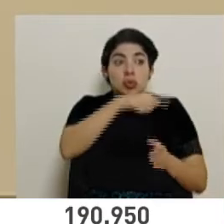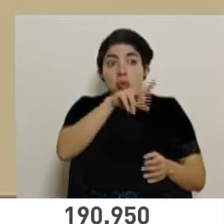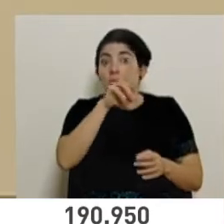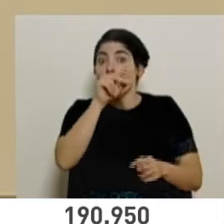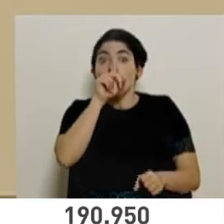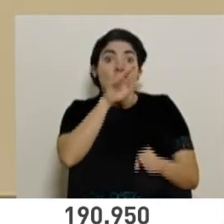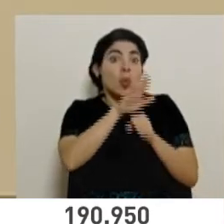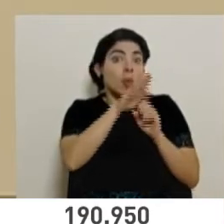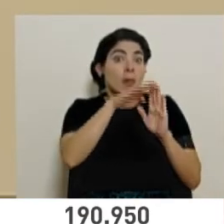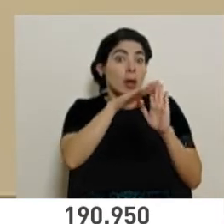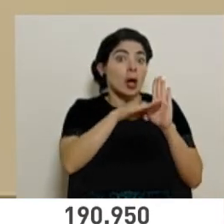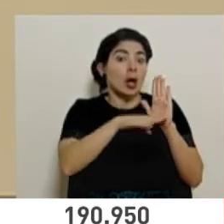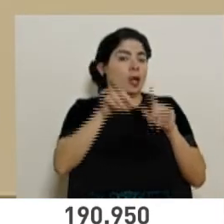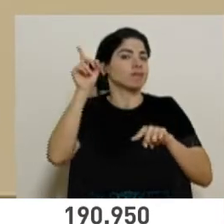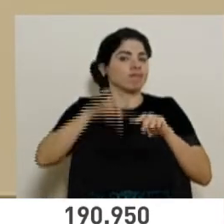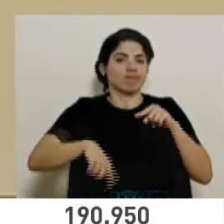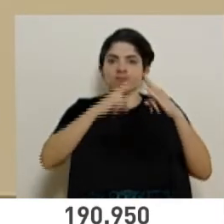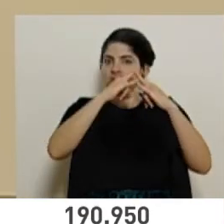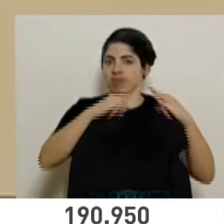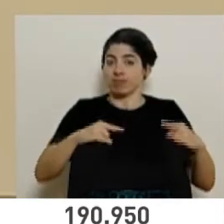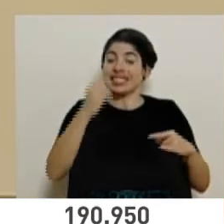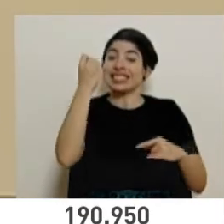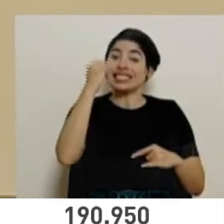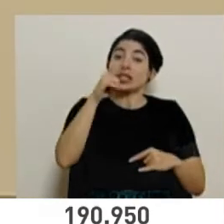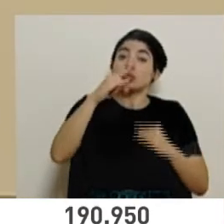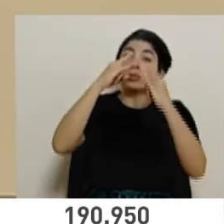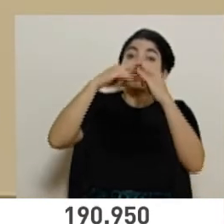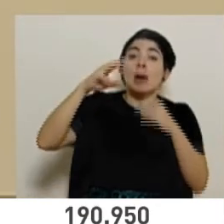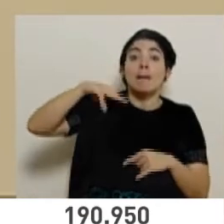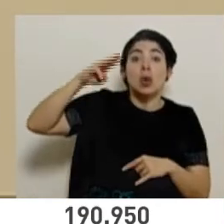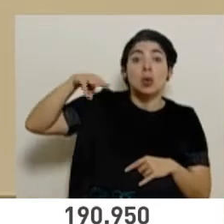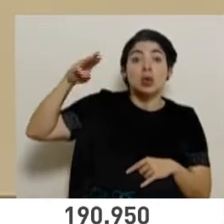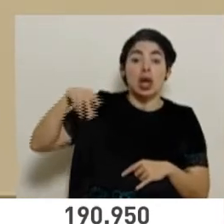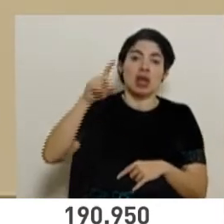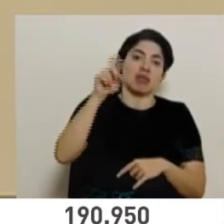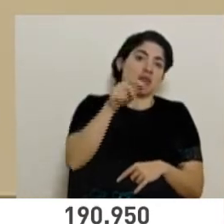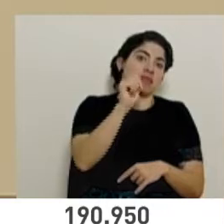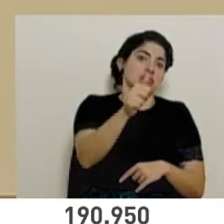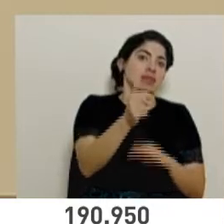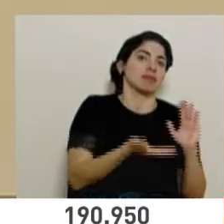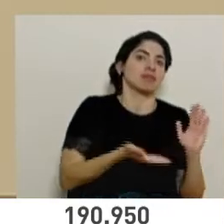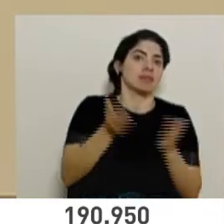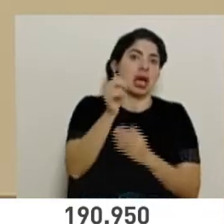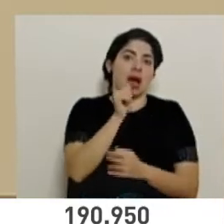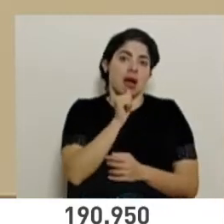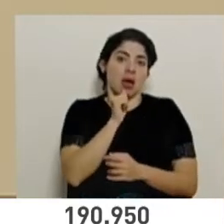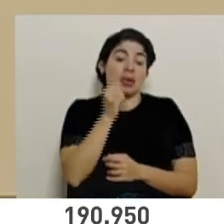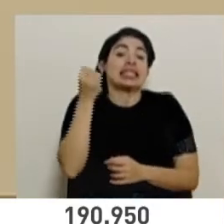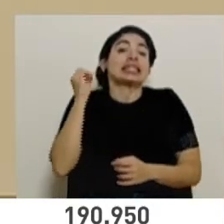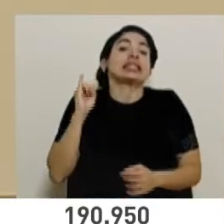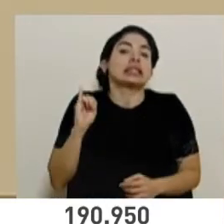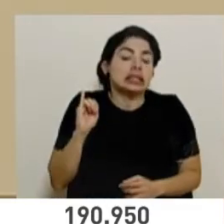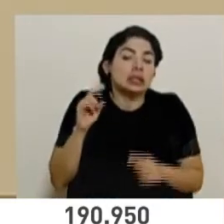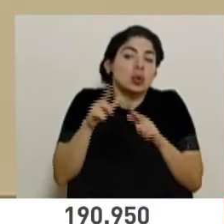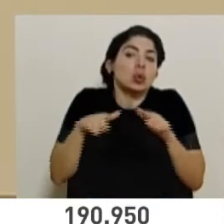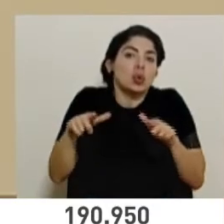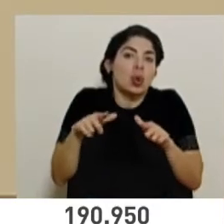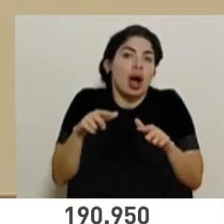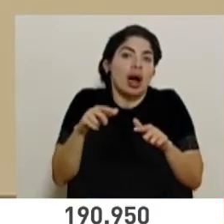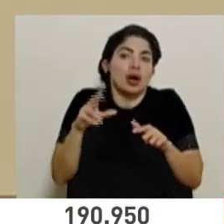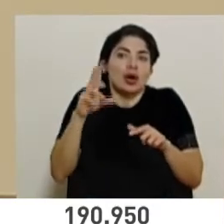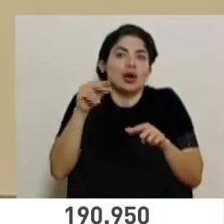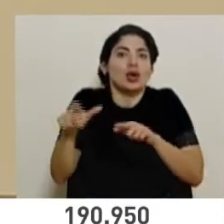los protocolos sanitarios. Si vamos a acampar en montaña, pues de ahí tendremos que llevar el agua. Si el sitio es un sitio que no es un